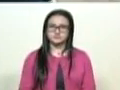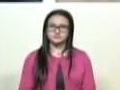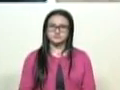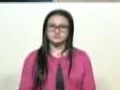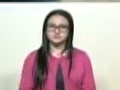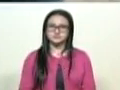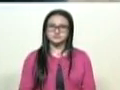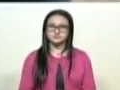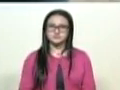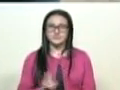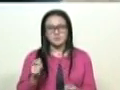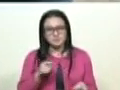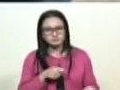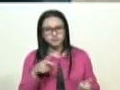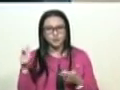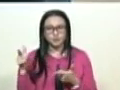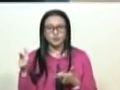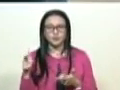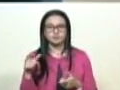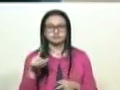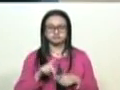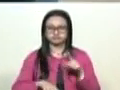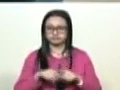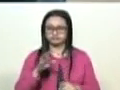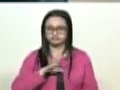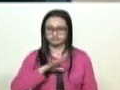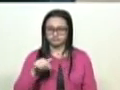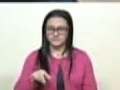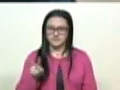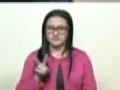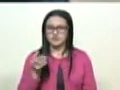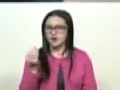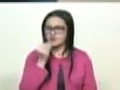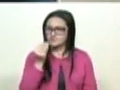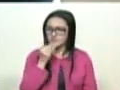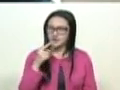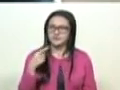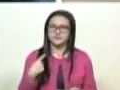de exportación de productos alimentarios,